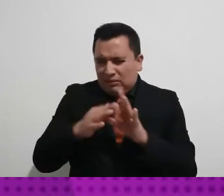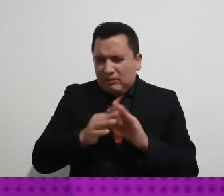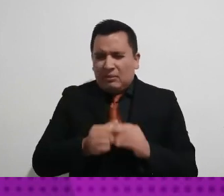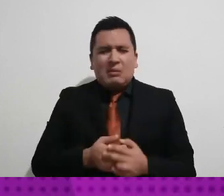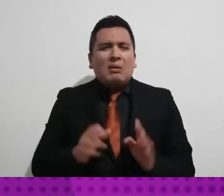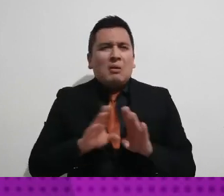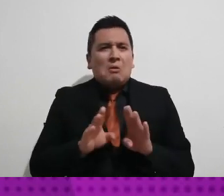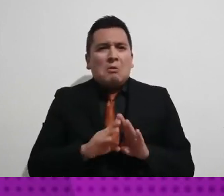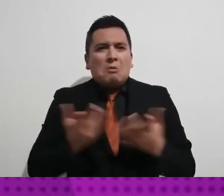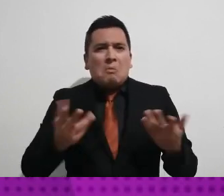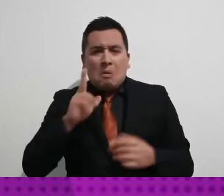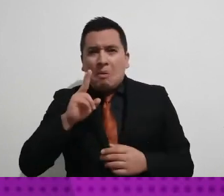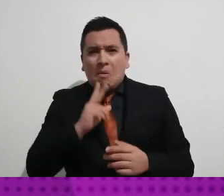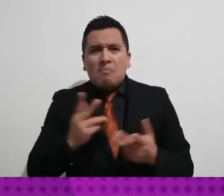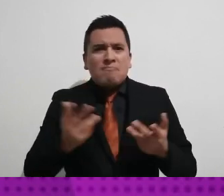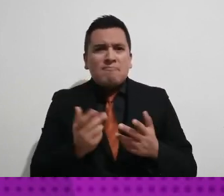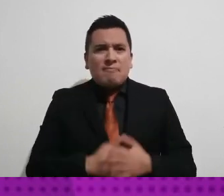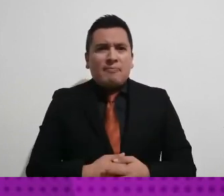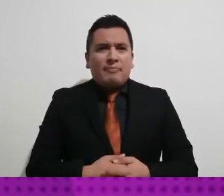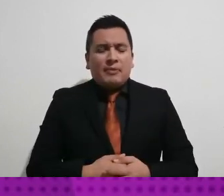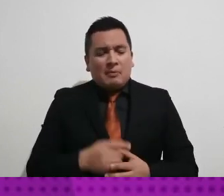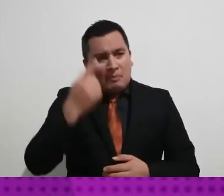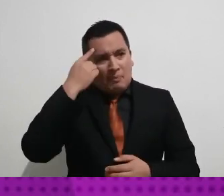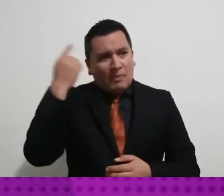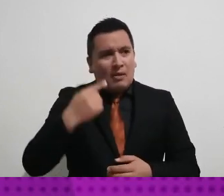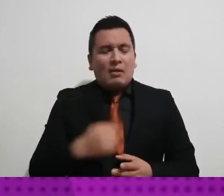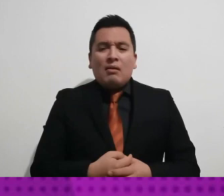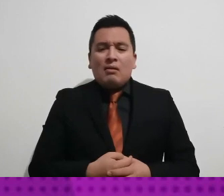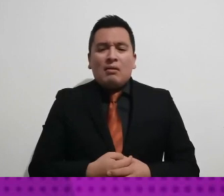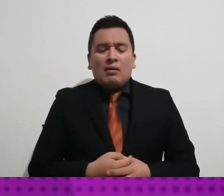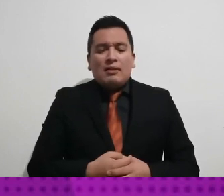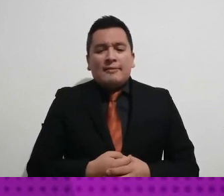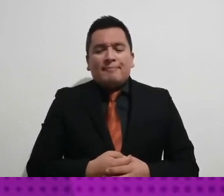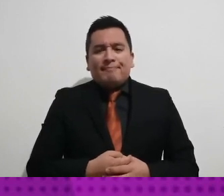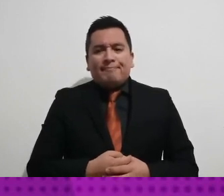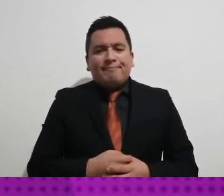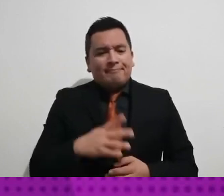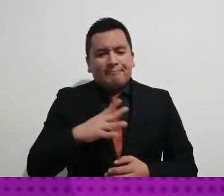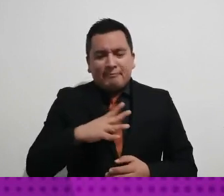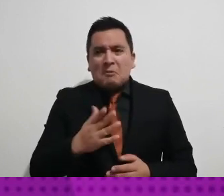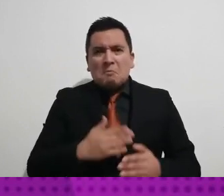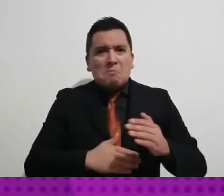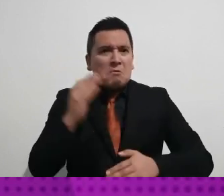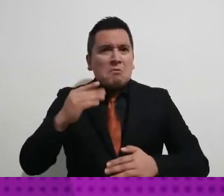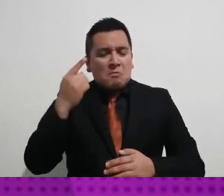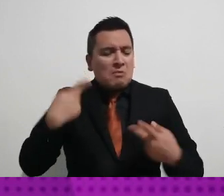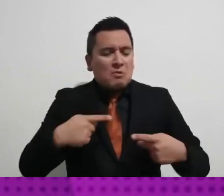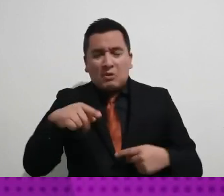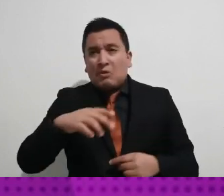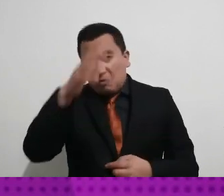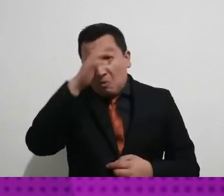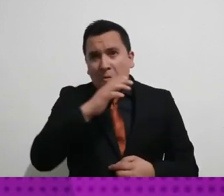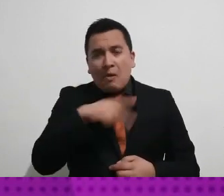podría platicar de cómo tuvieron que sortear todo este tipo de situaciones para poder darle buenos resultados a las y